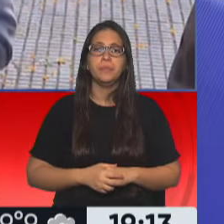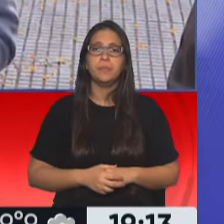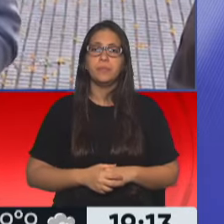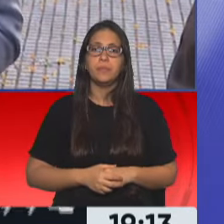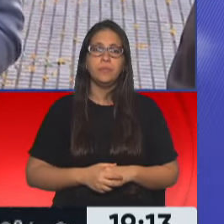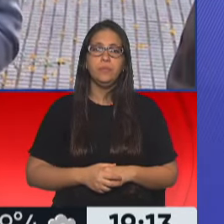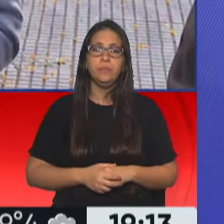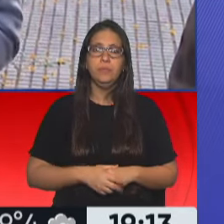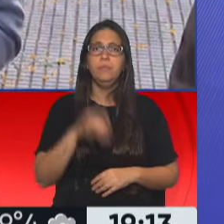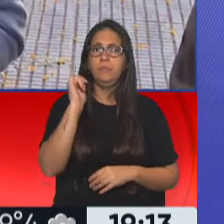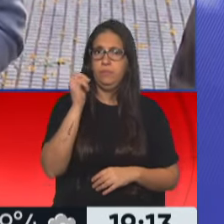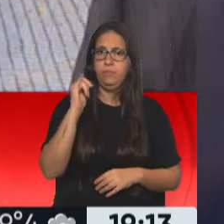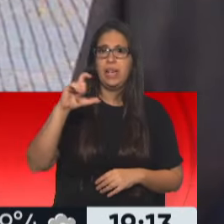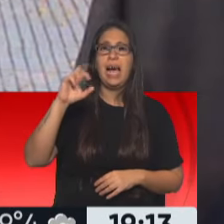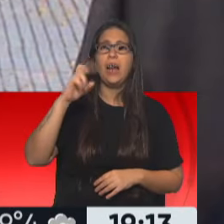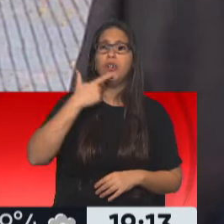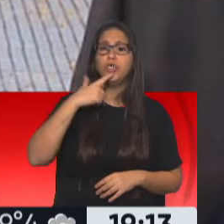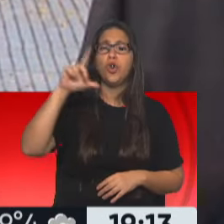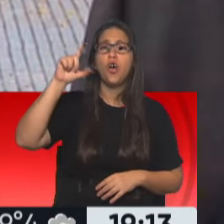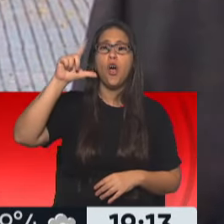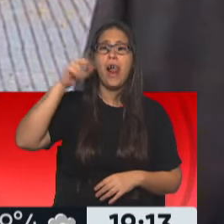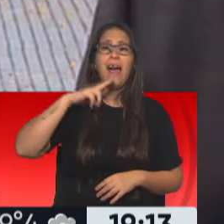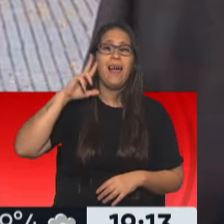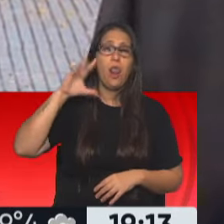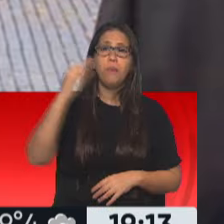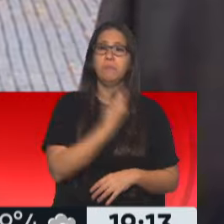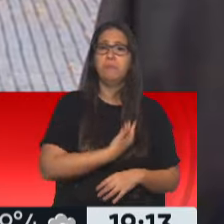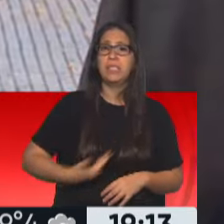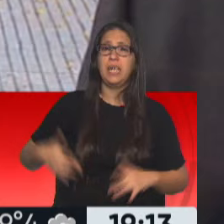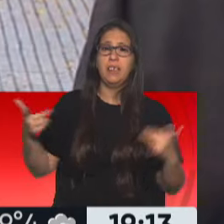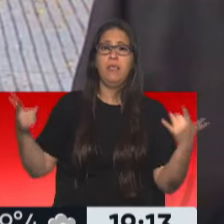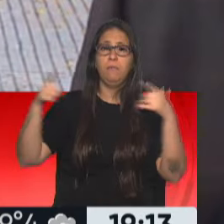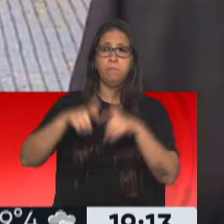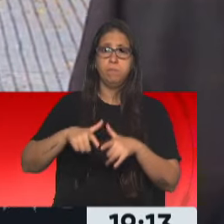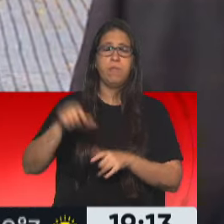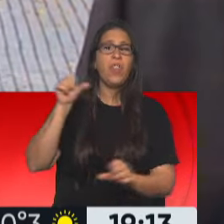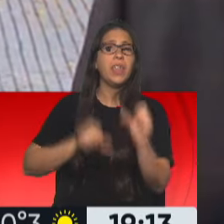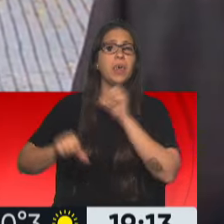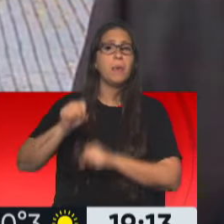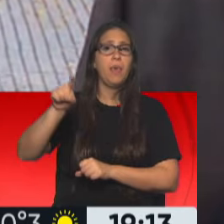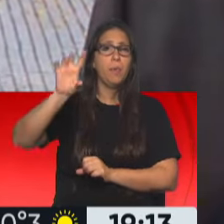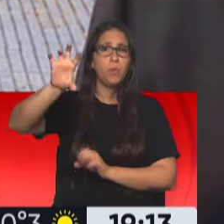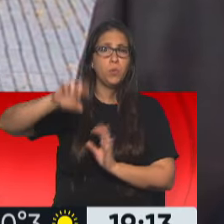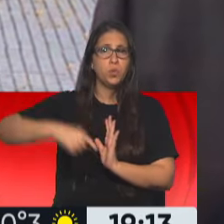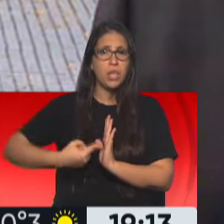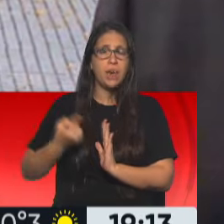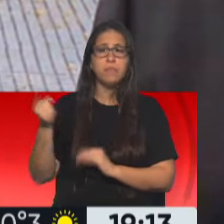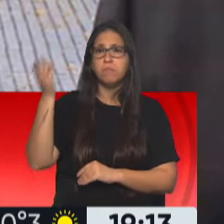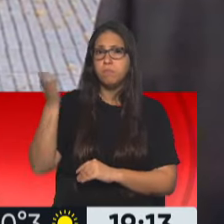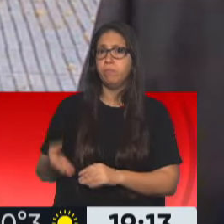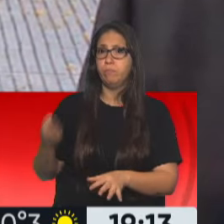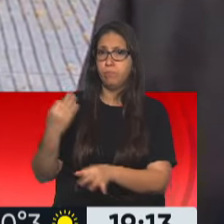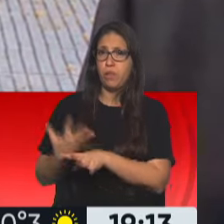Efectivamente, Pablo, María. Carlos Colangelo es el presidente del Consejo Nacional de Química de la provincia de Buenos Aires y es un especialista a quien